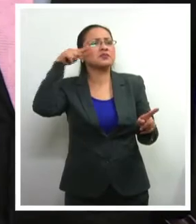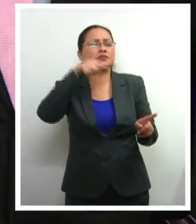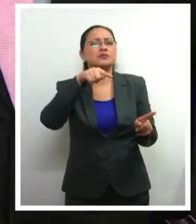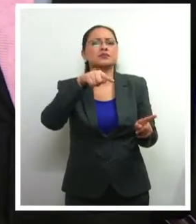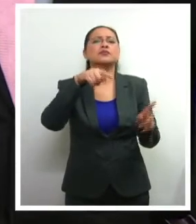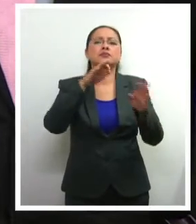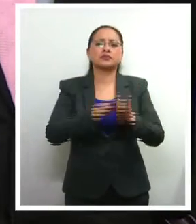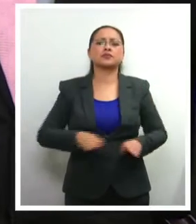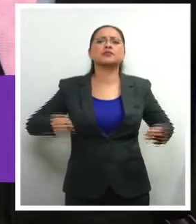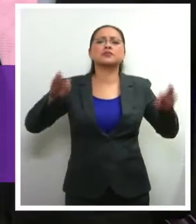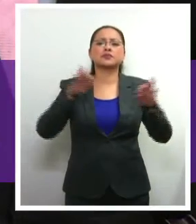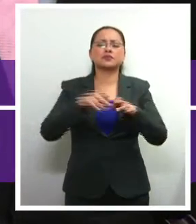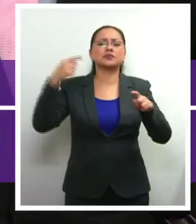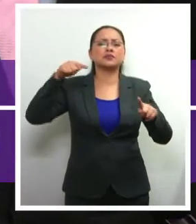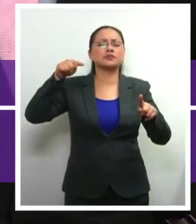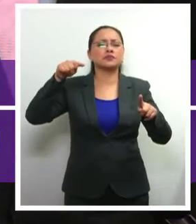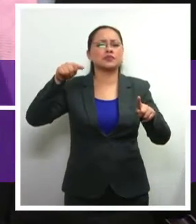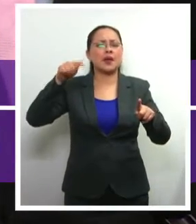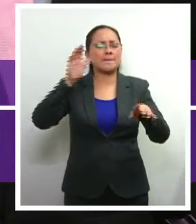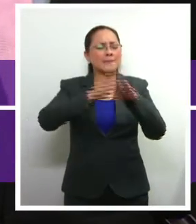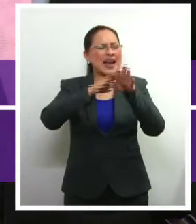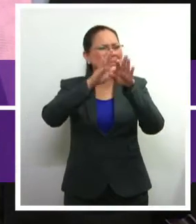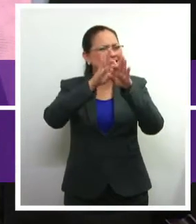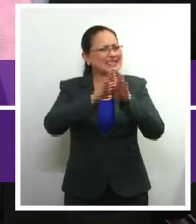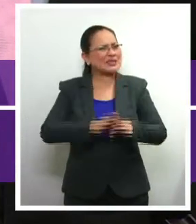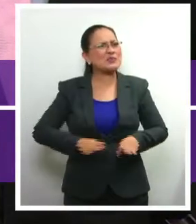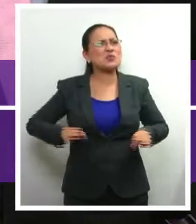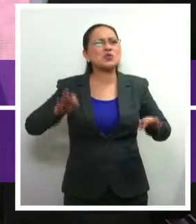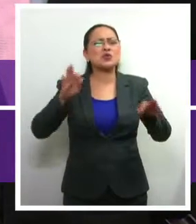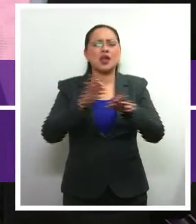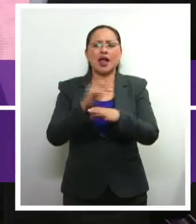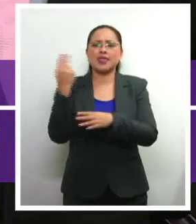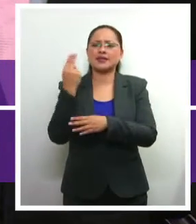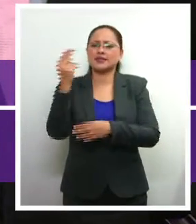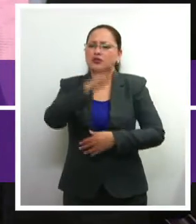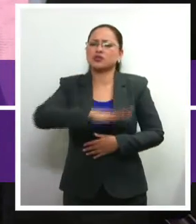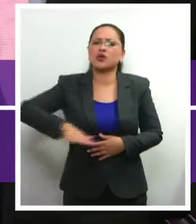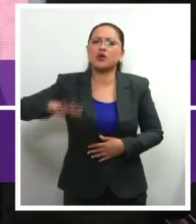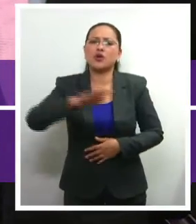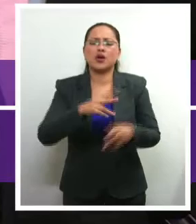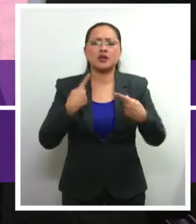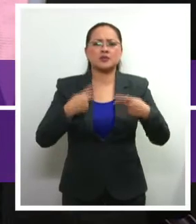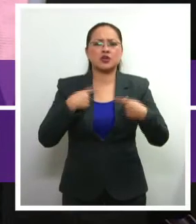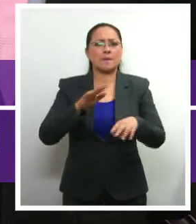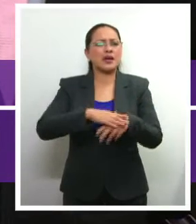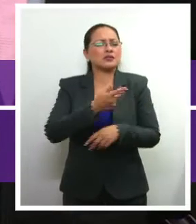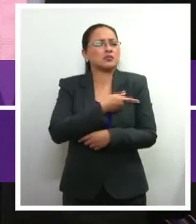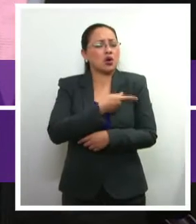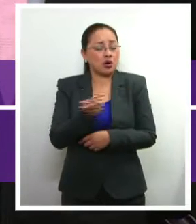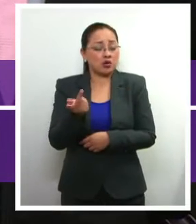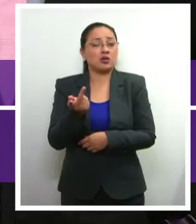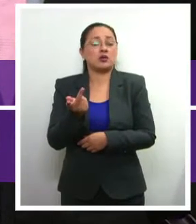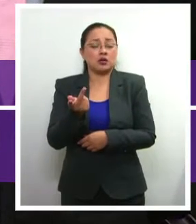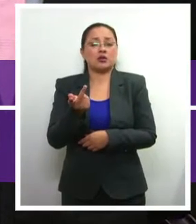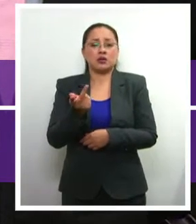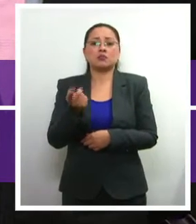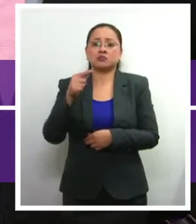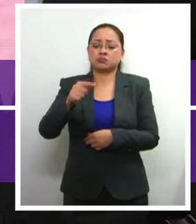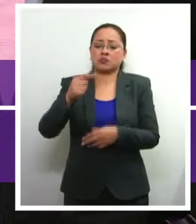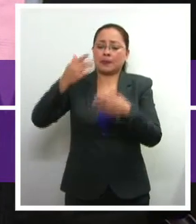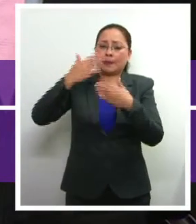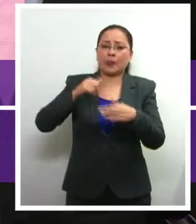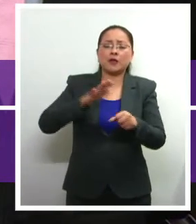las necesidades más esenciales de la población más necesitada, sin comprometer